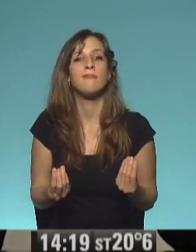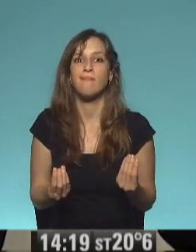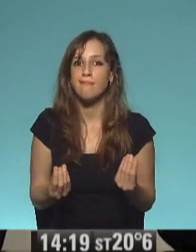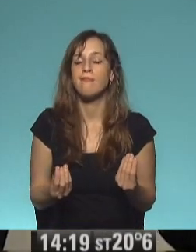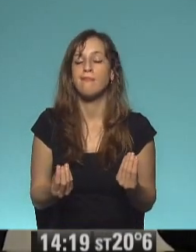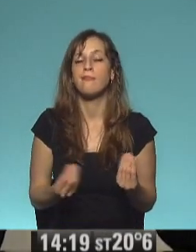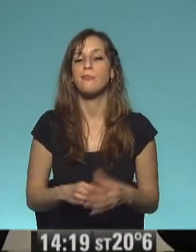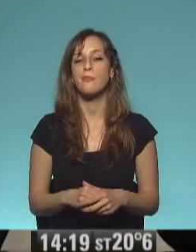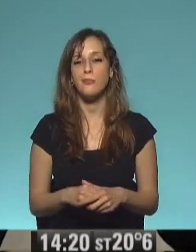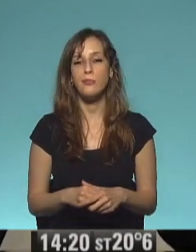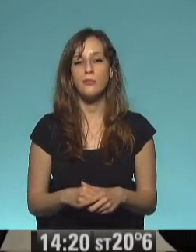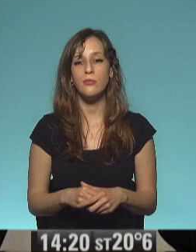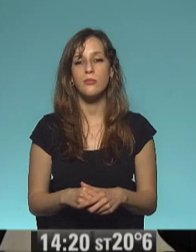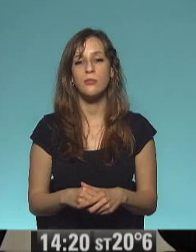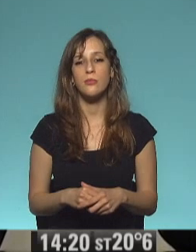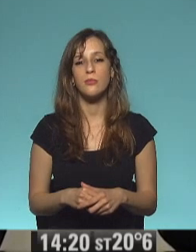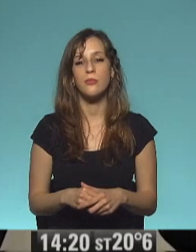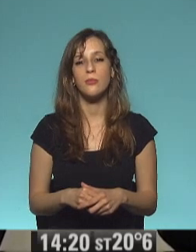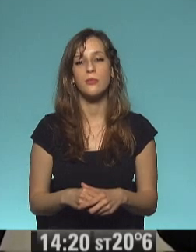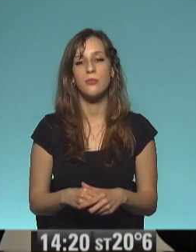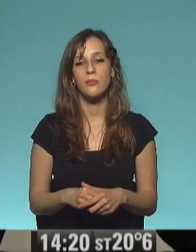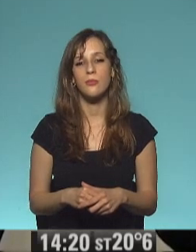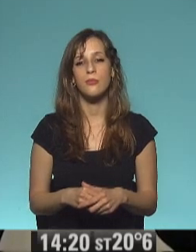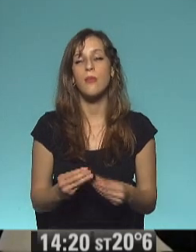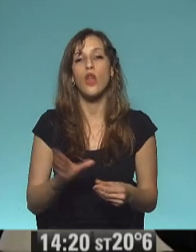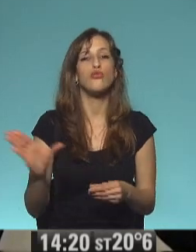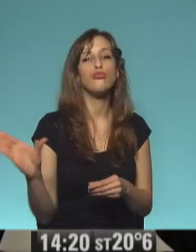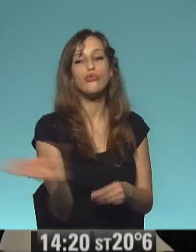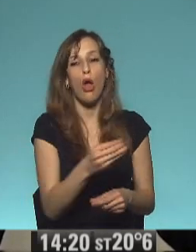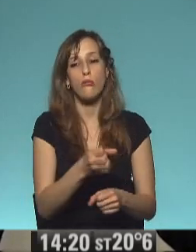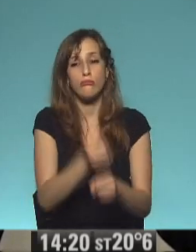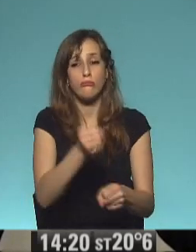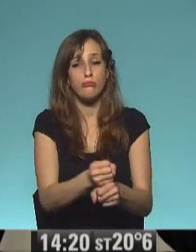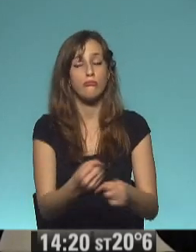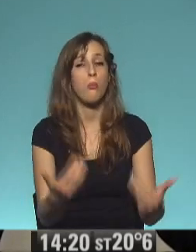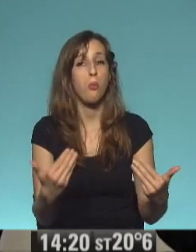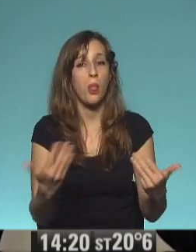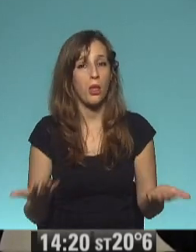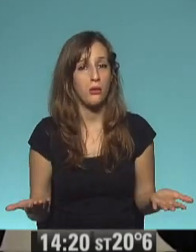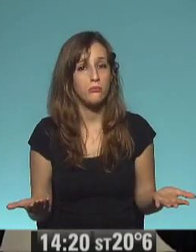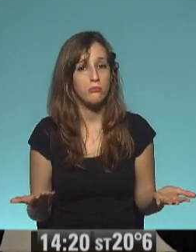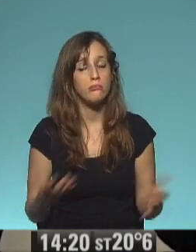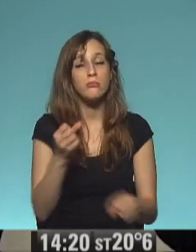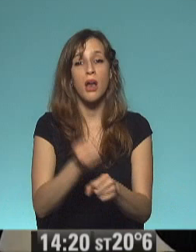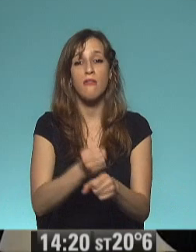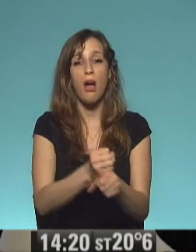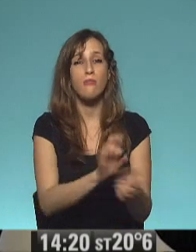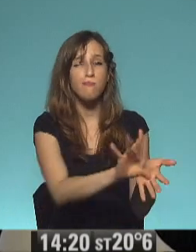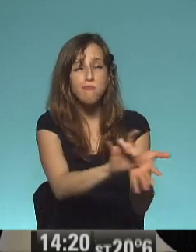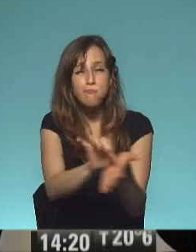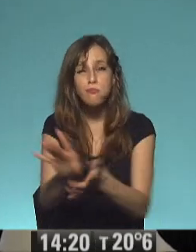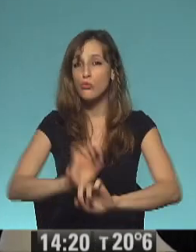largada todos puedan estar en condiciones de trabajar y que nadie haya perdido su empleo, su puesto de